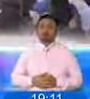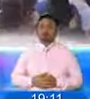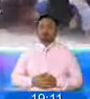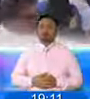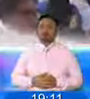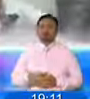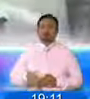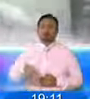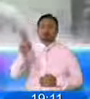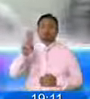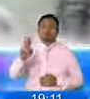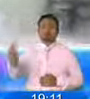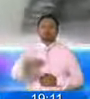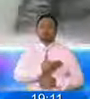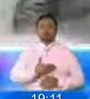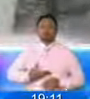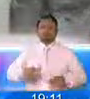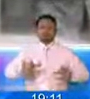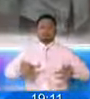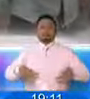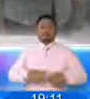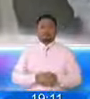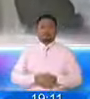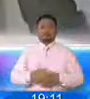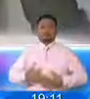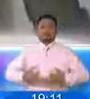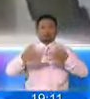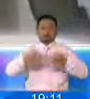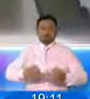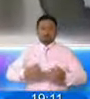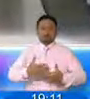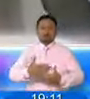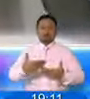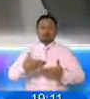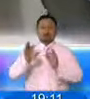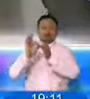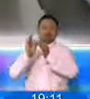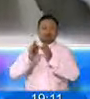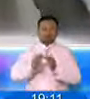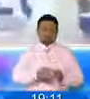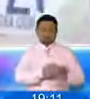Este viernes el presidente de la República, Lenín Moreno, entregó oficialmente obras de la reconstrucción de